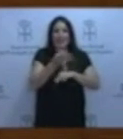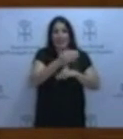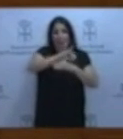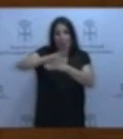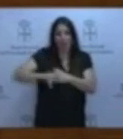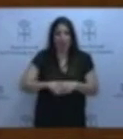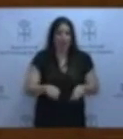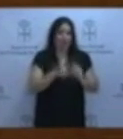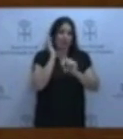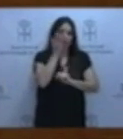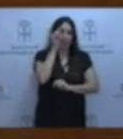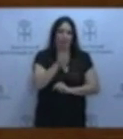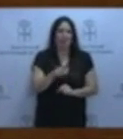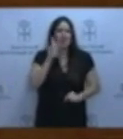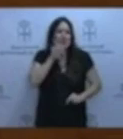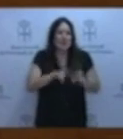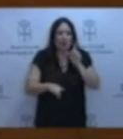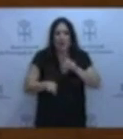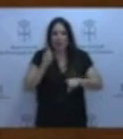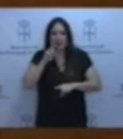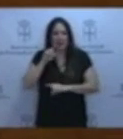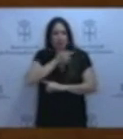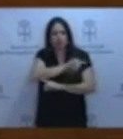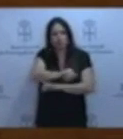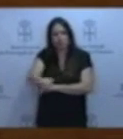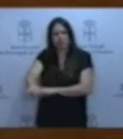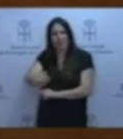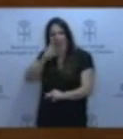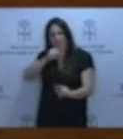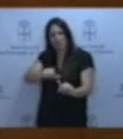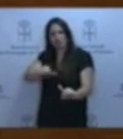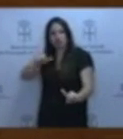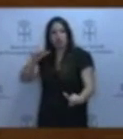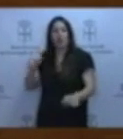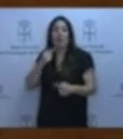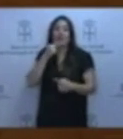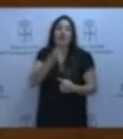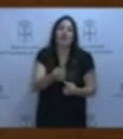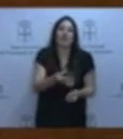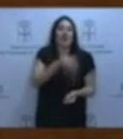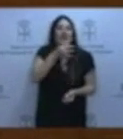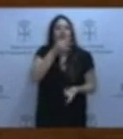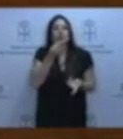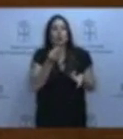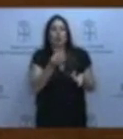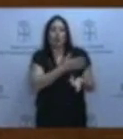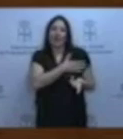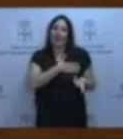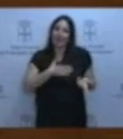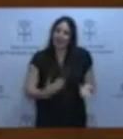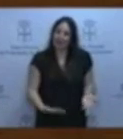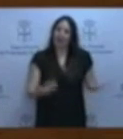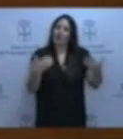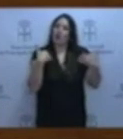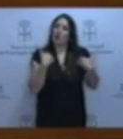cercanías. Miles de mentiras durante años, mientras se hablaba de un discurso de Estado y de mantener la responsabilidad